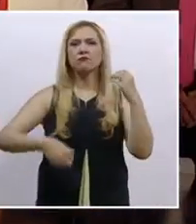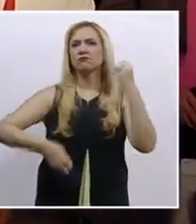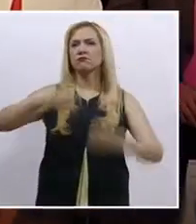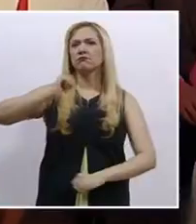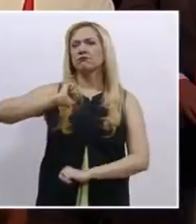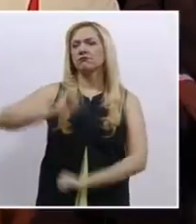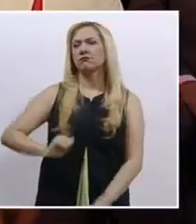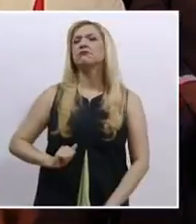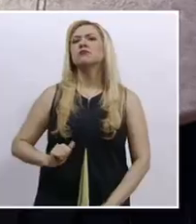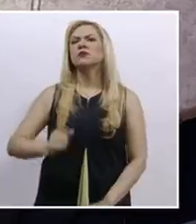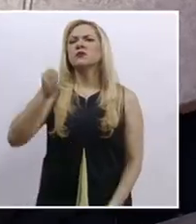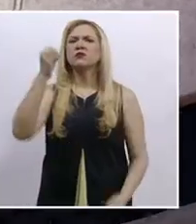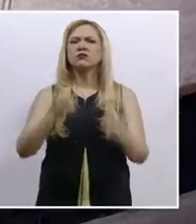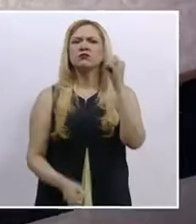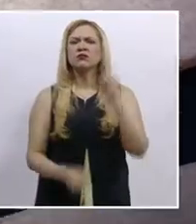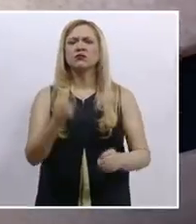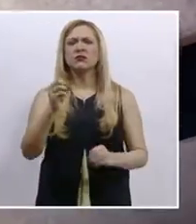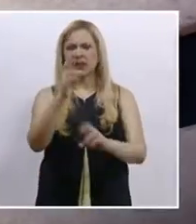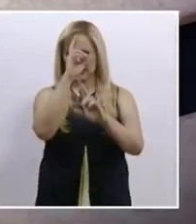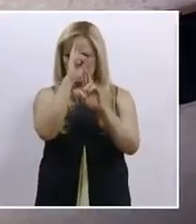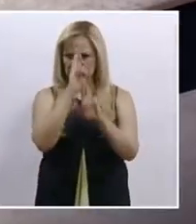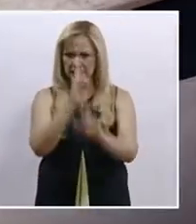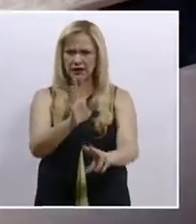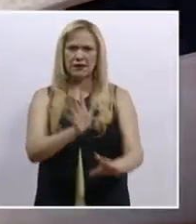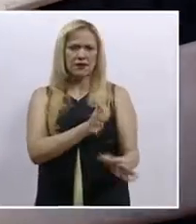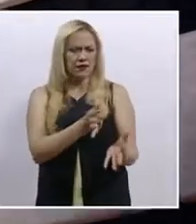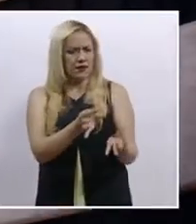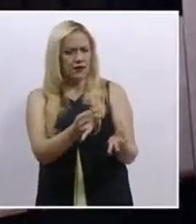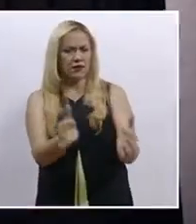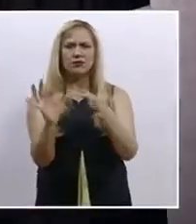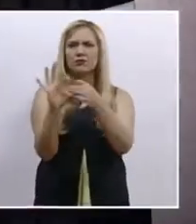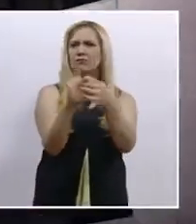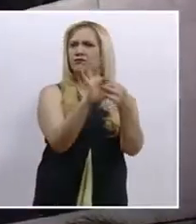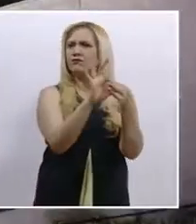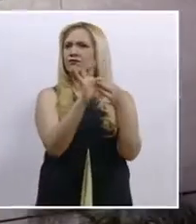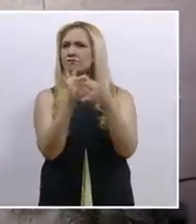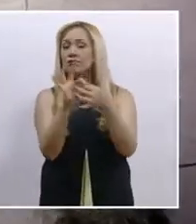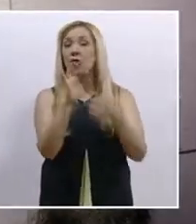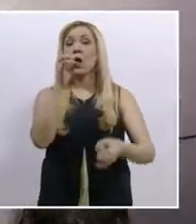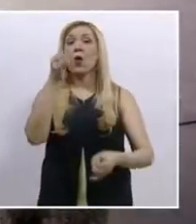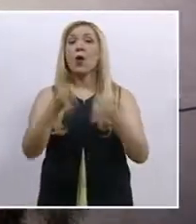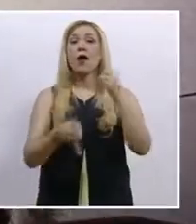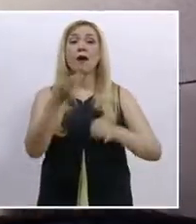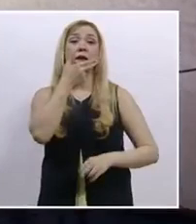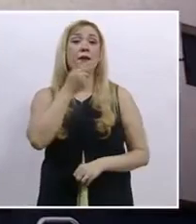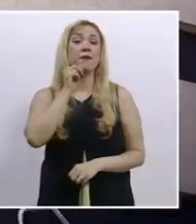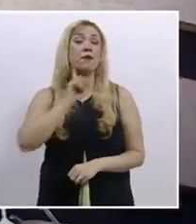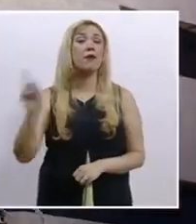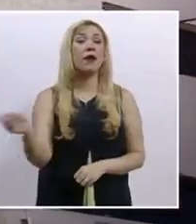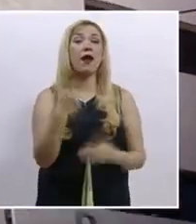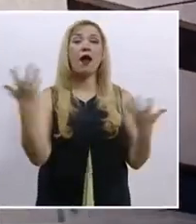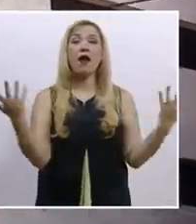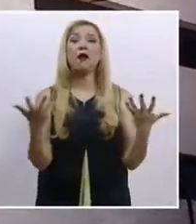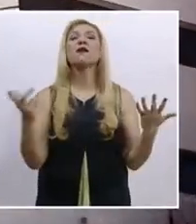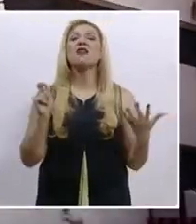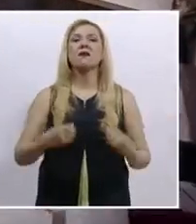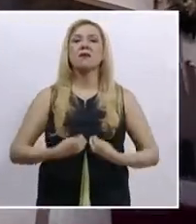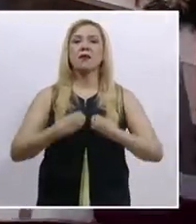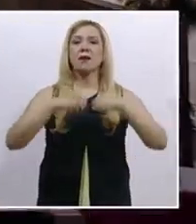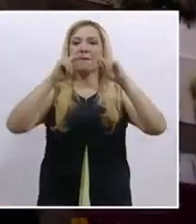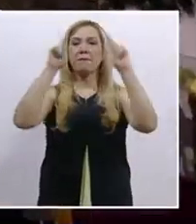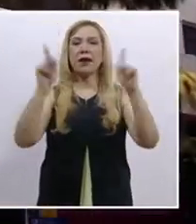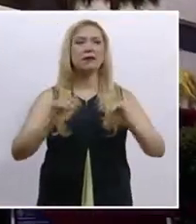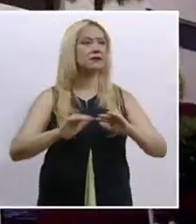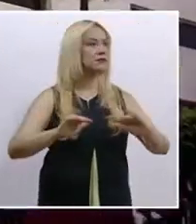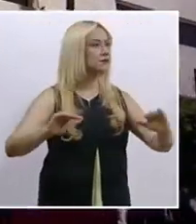Judicial imparte justicia con ética, excelencia y unidad. Precisó que las y los juzgadores son constructores de paz, pues impartir